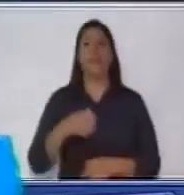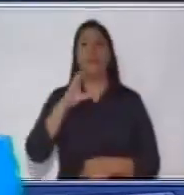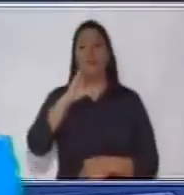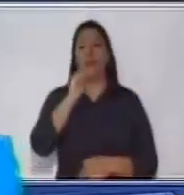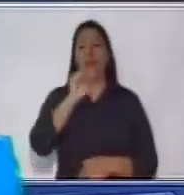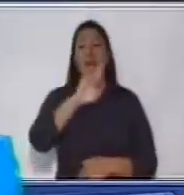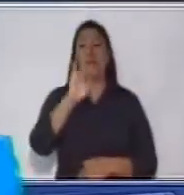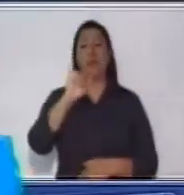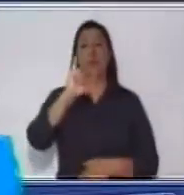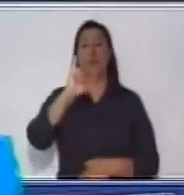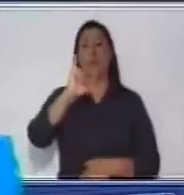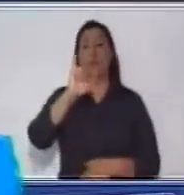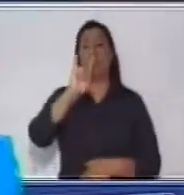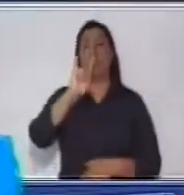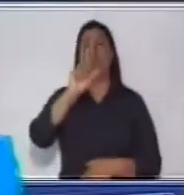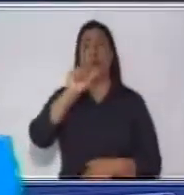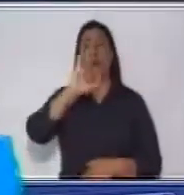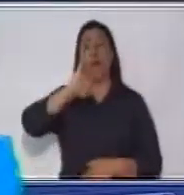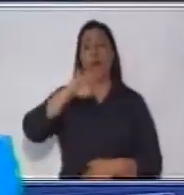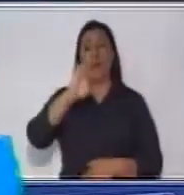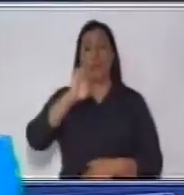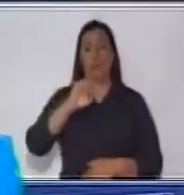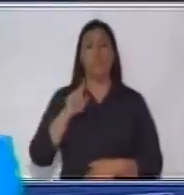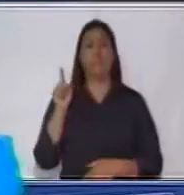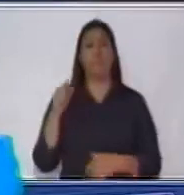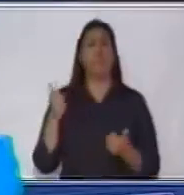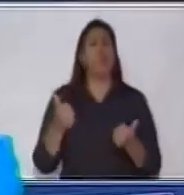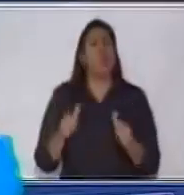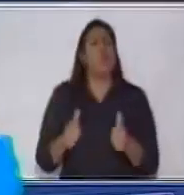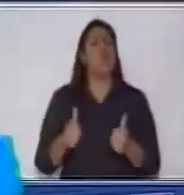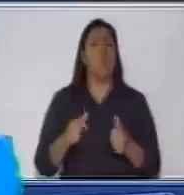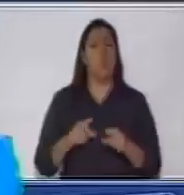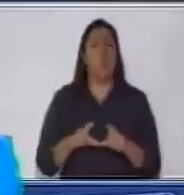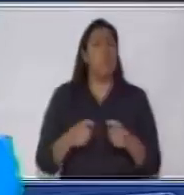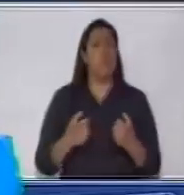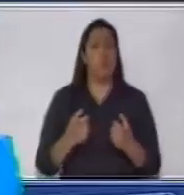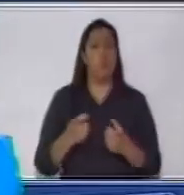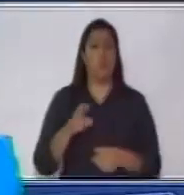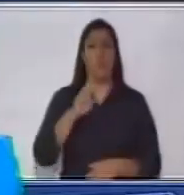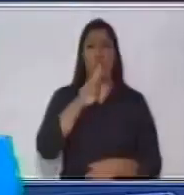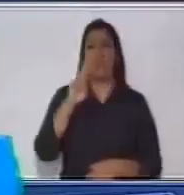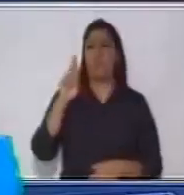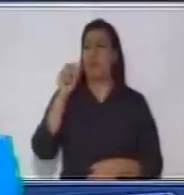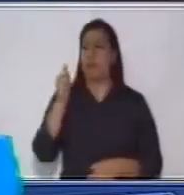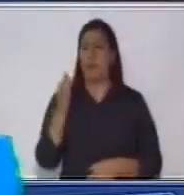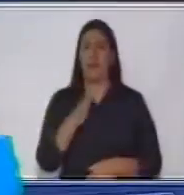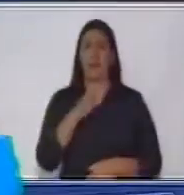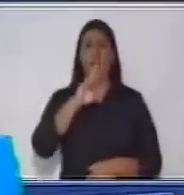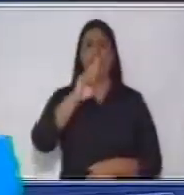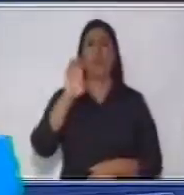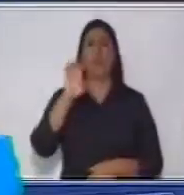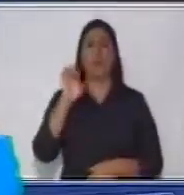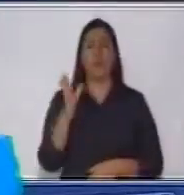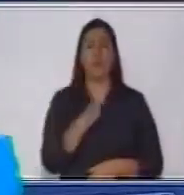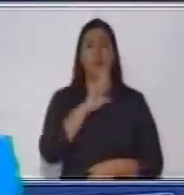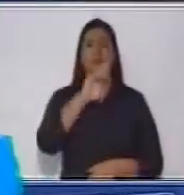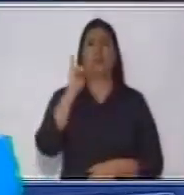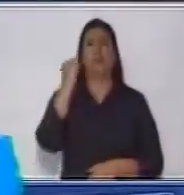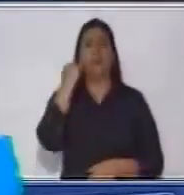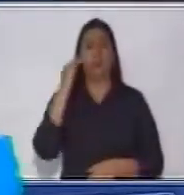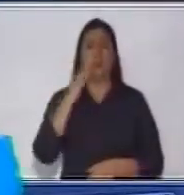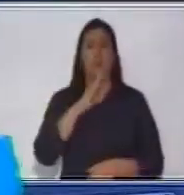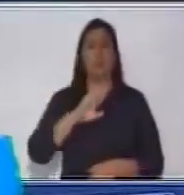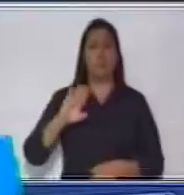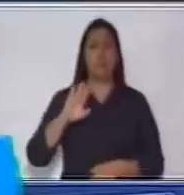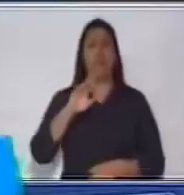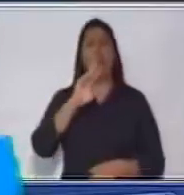Entonces tenemos acá nuestras combinaciones. Ra, re, ri, ro, ru. Y hablamos que si en